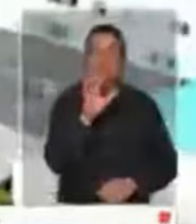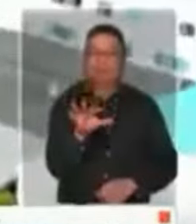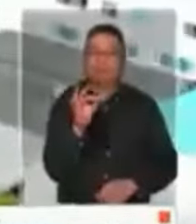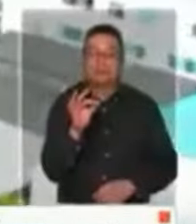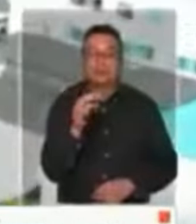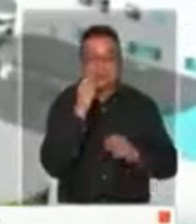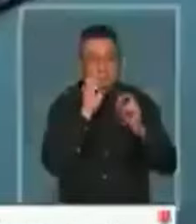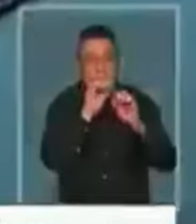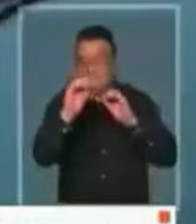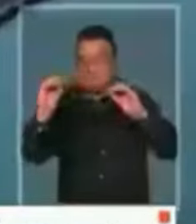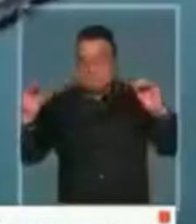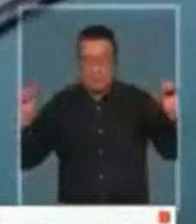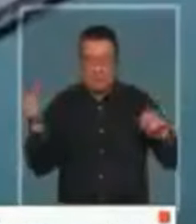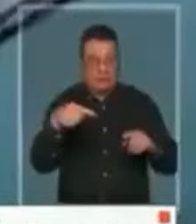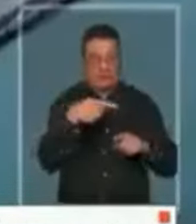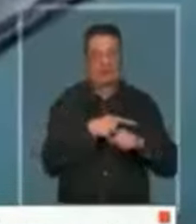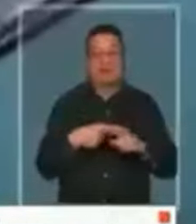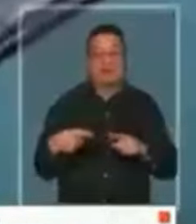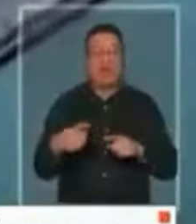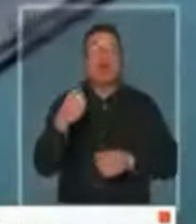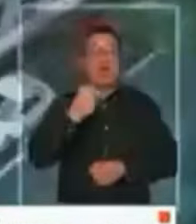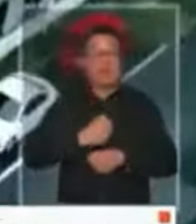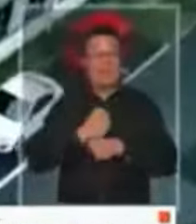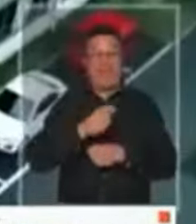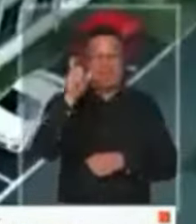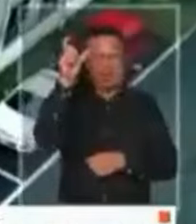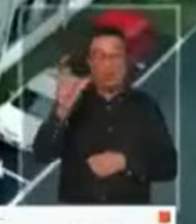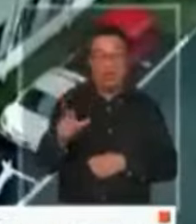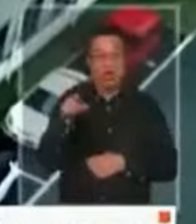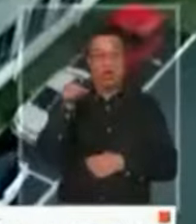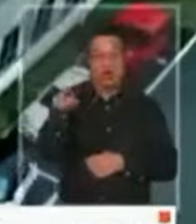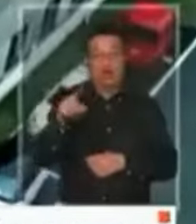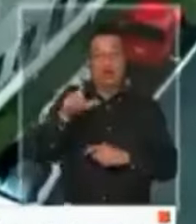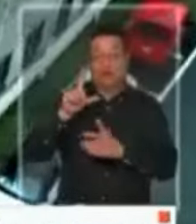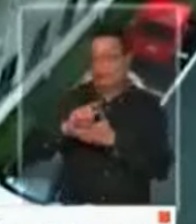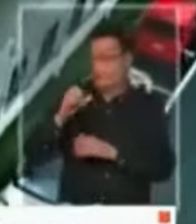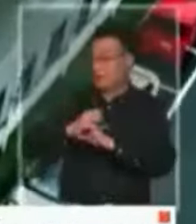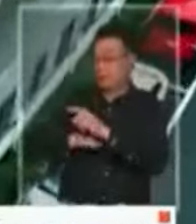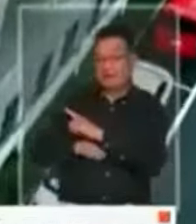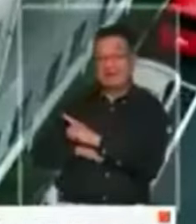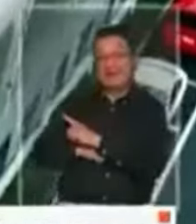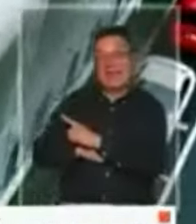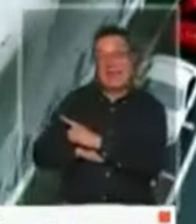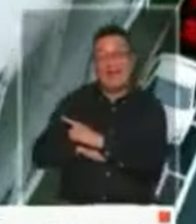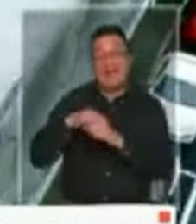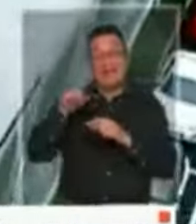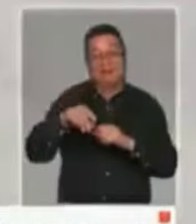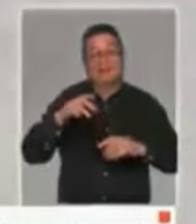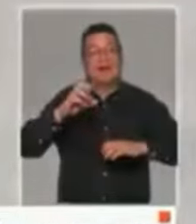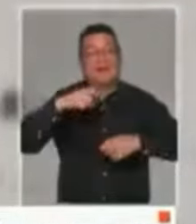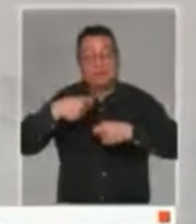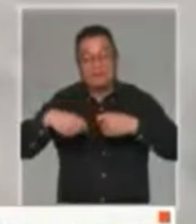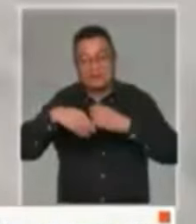Las alertas se encendieron esta semana cuando un trabajador de Nomura Plating Factory, una fábrica de revestimientos